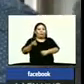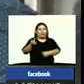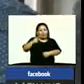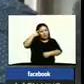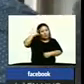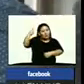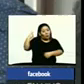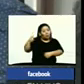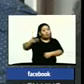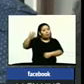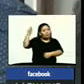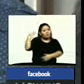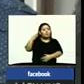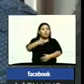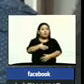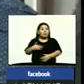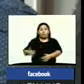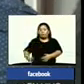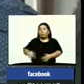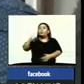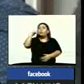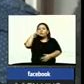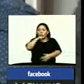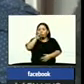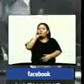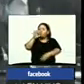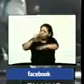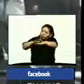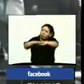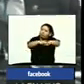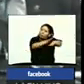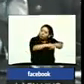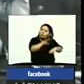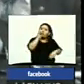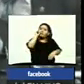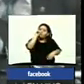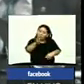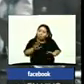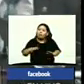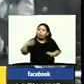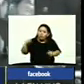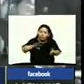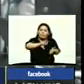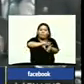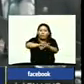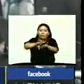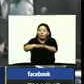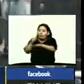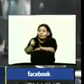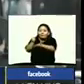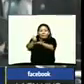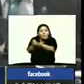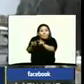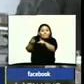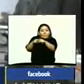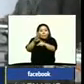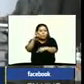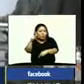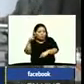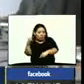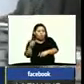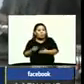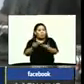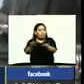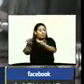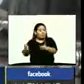últimos días el presidente de la República también había hecho hincapié en que se deberían de aprobar estos fondos